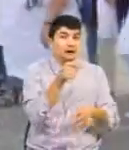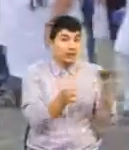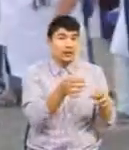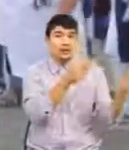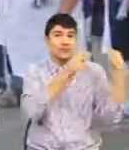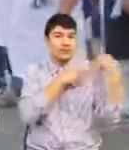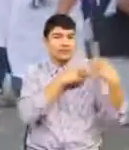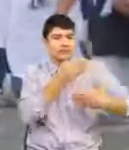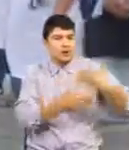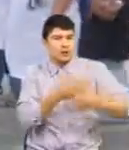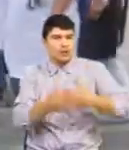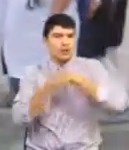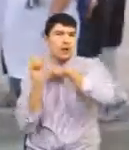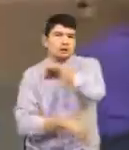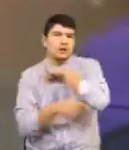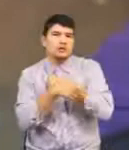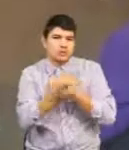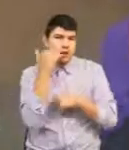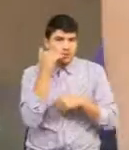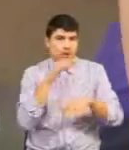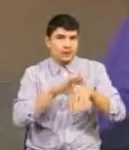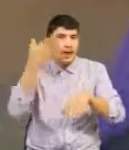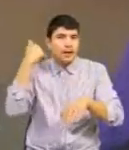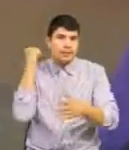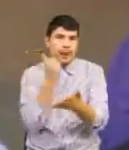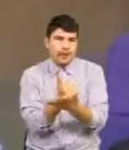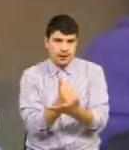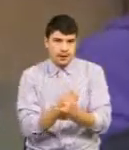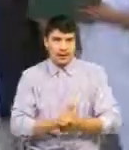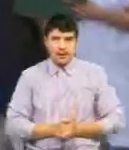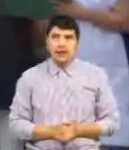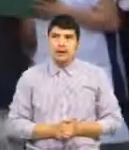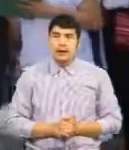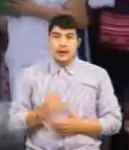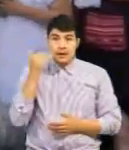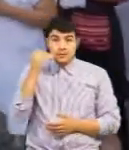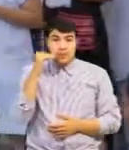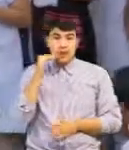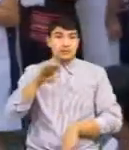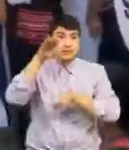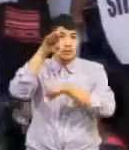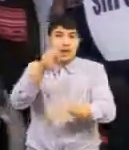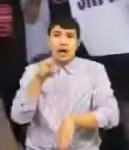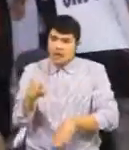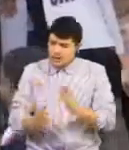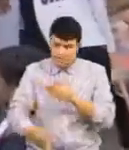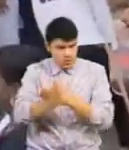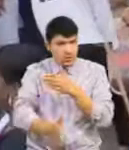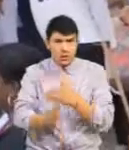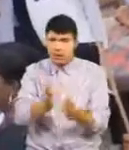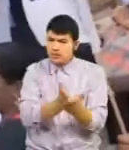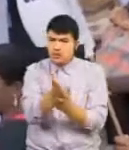al caso de Yosabel Durán. Las manifestantes regresaron a Barranca Bermeja y aseguraron que continuarán